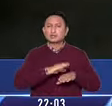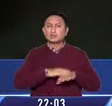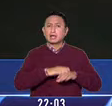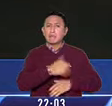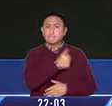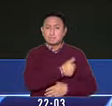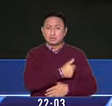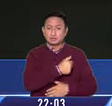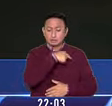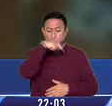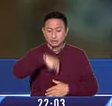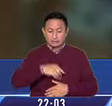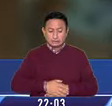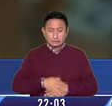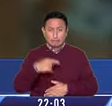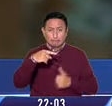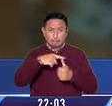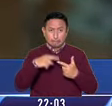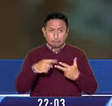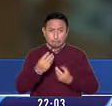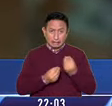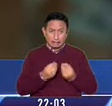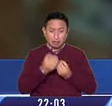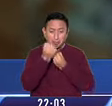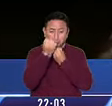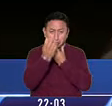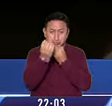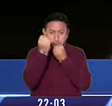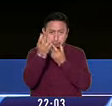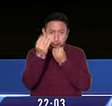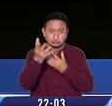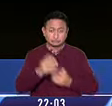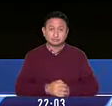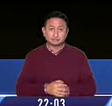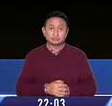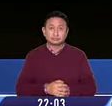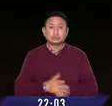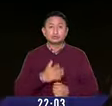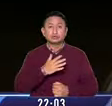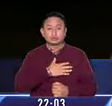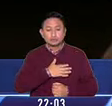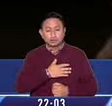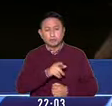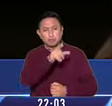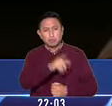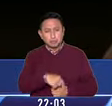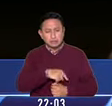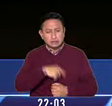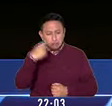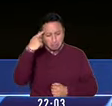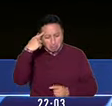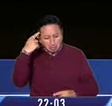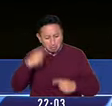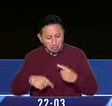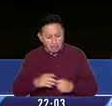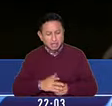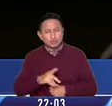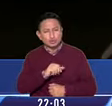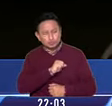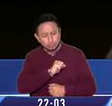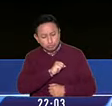él mismo confesó algunos de los actos cometidos. Pues mi tío, yo lo hice por los manes que me dañaron la mente. Y yo decía,